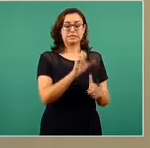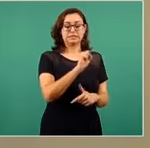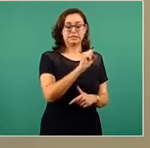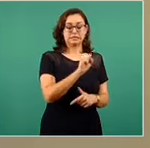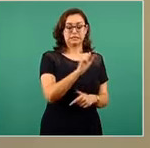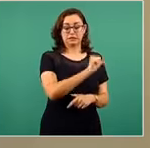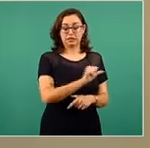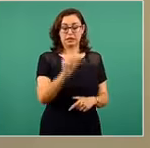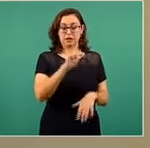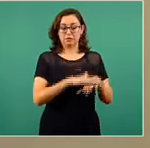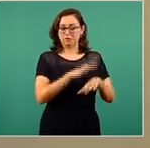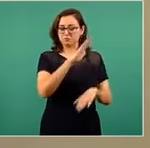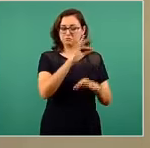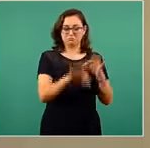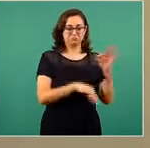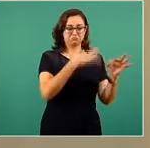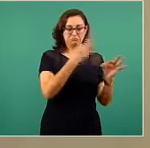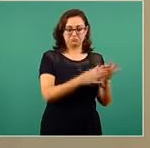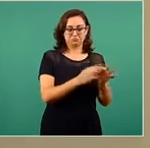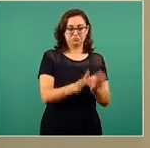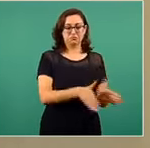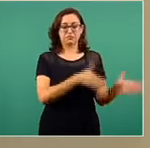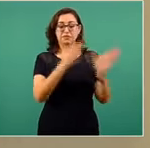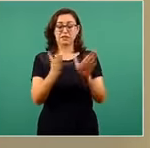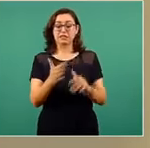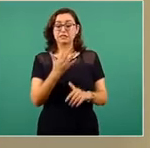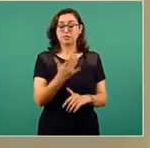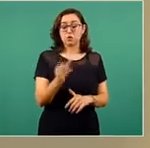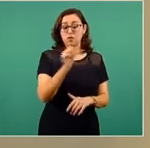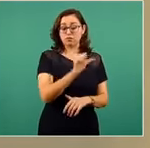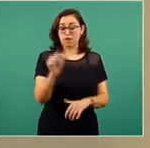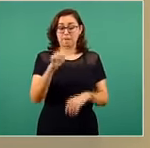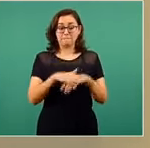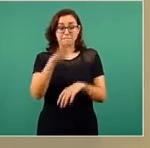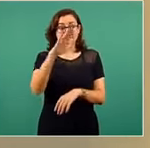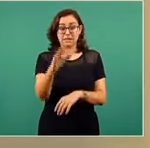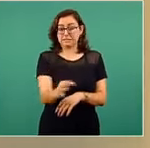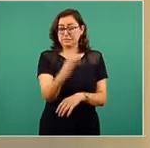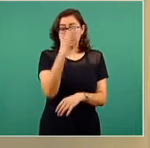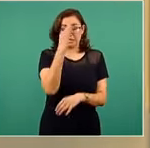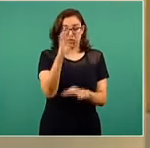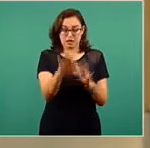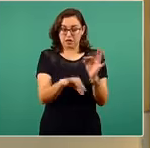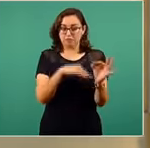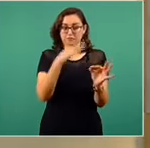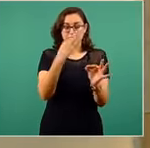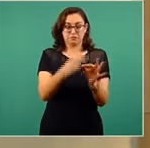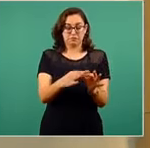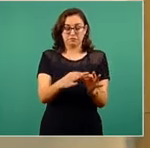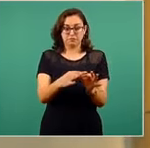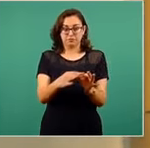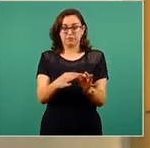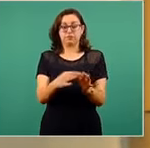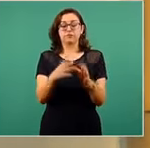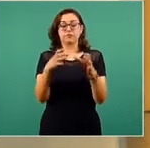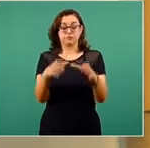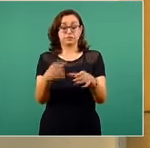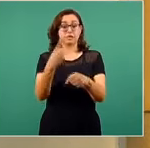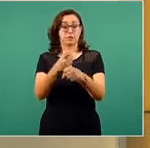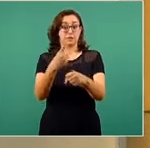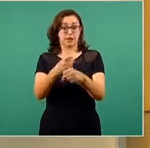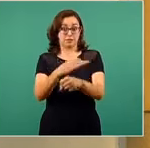terminar la primera dosis de 50 años y más. Empezó ya la segunda dosis de aquellas